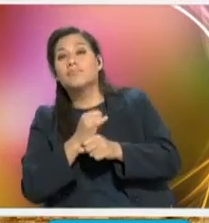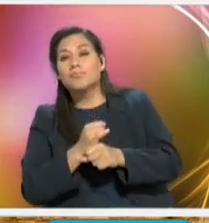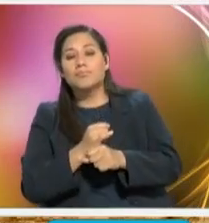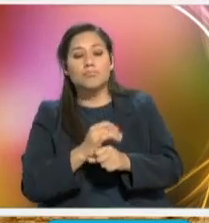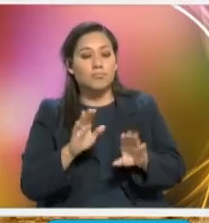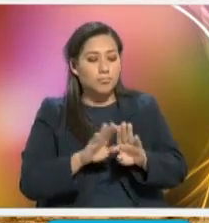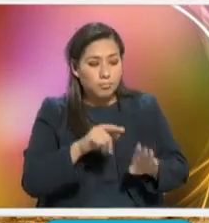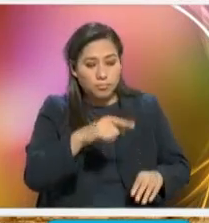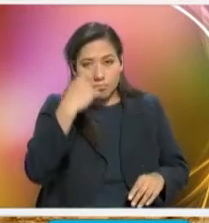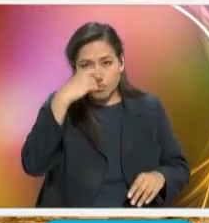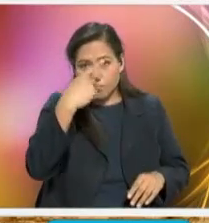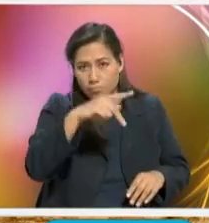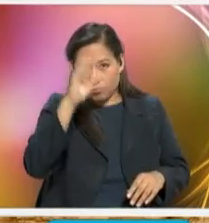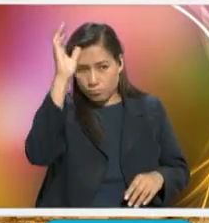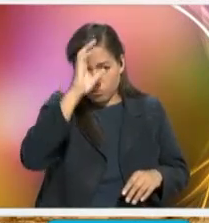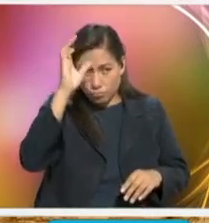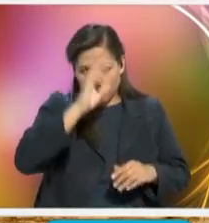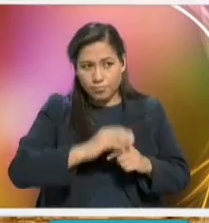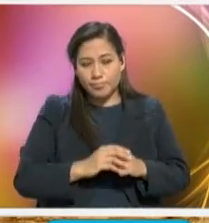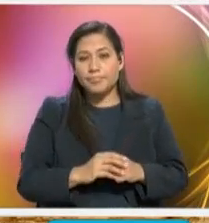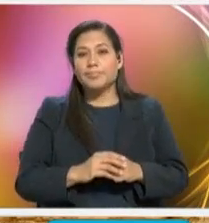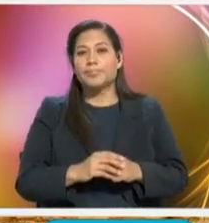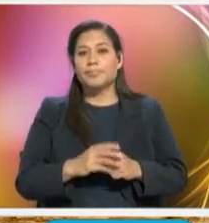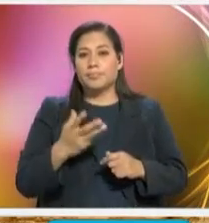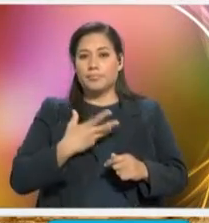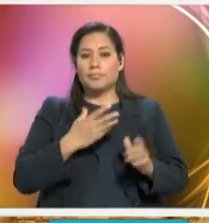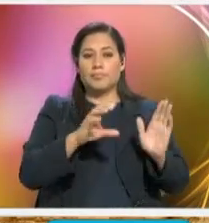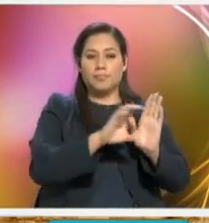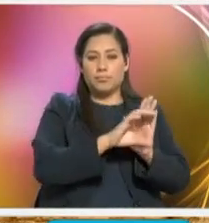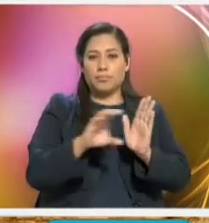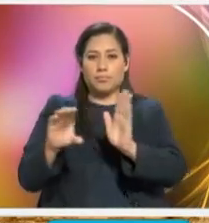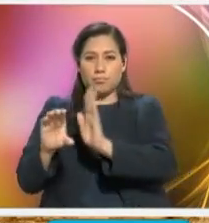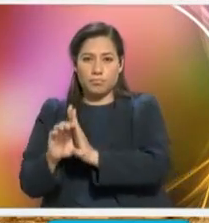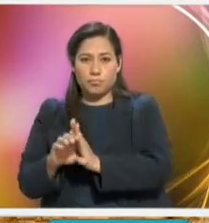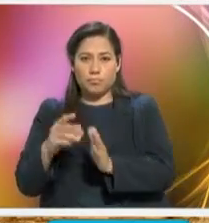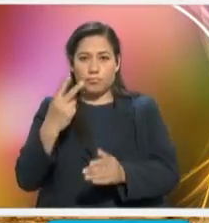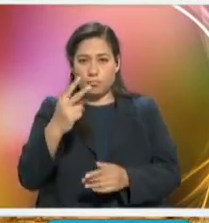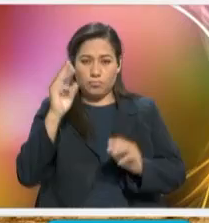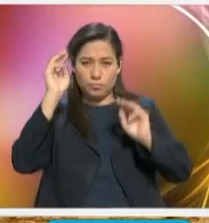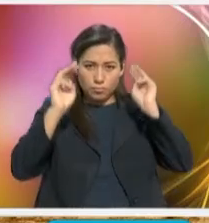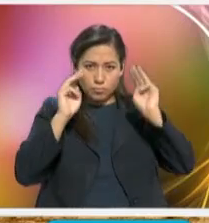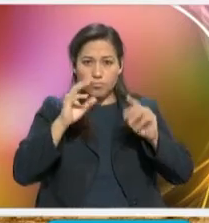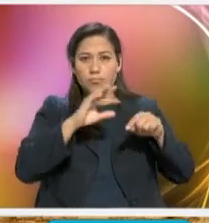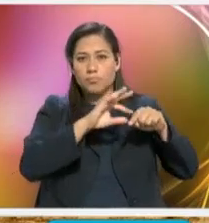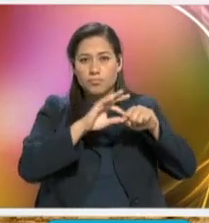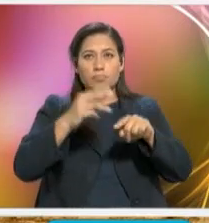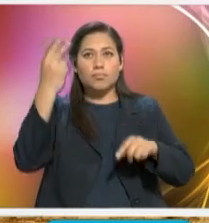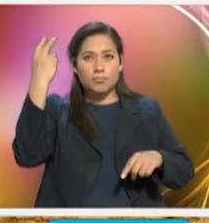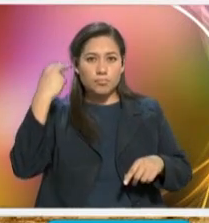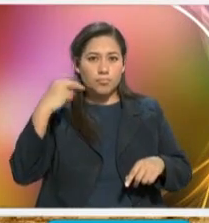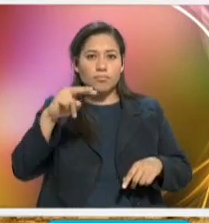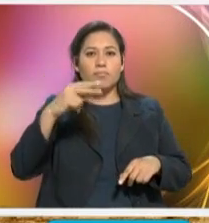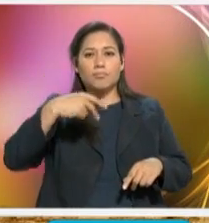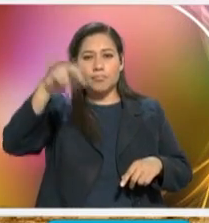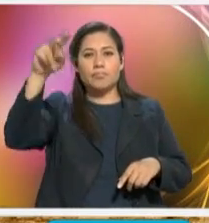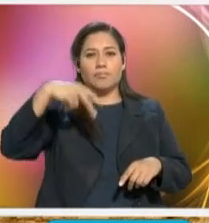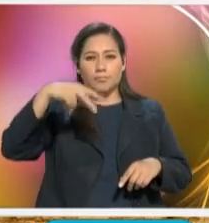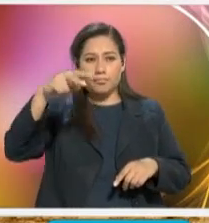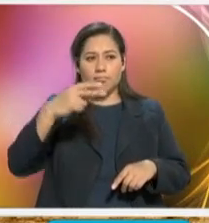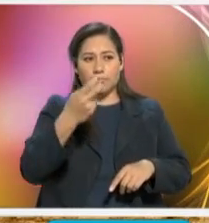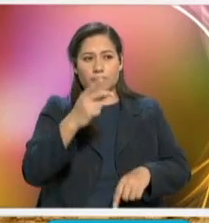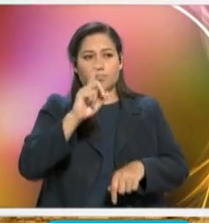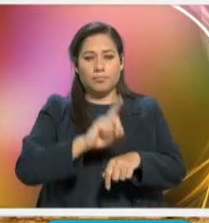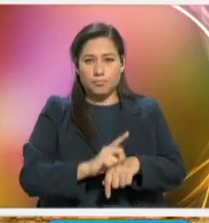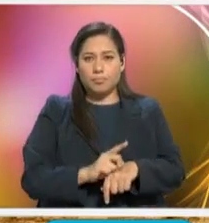su cultura. Estamos en dos espacios, vamos a estar viajando con todos los niños todos esos